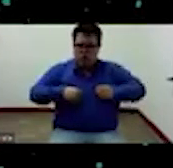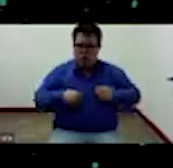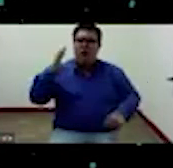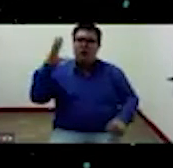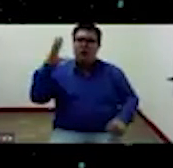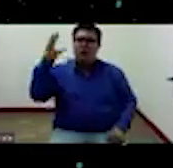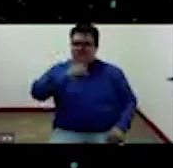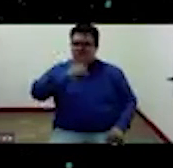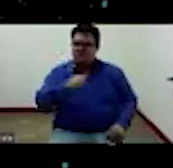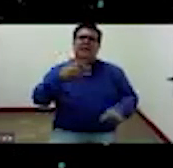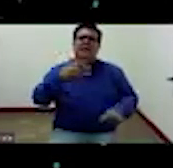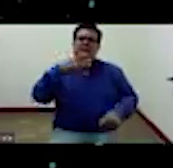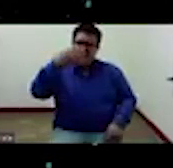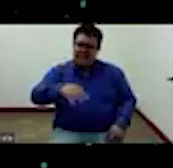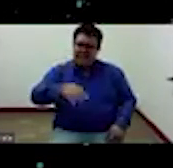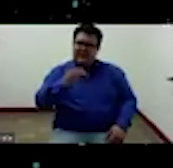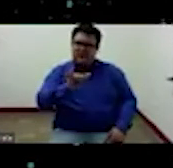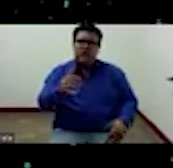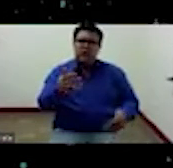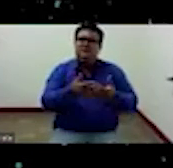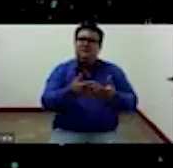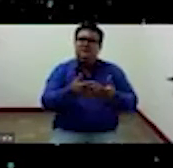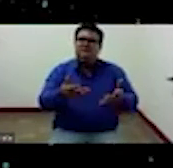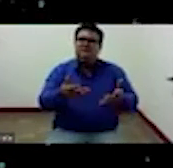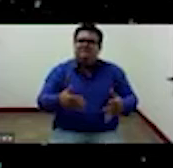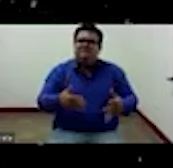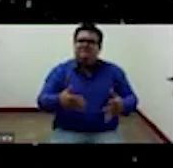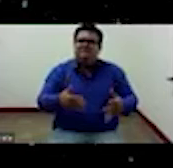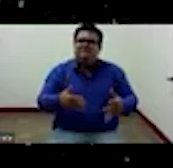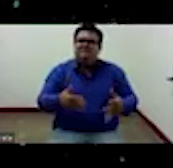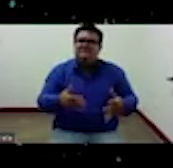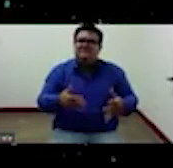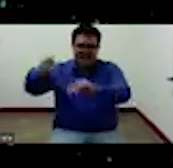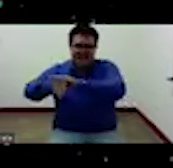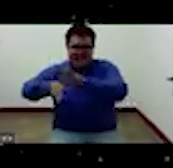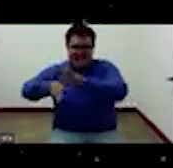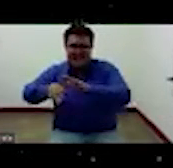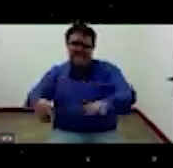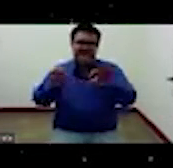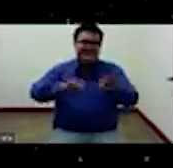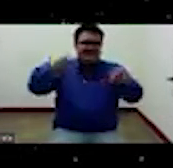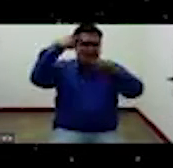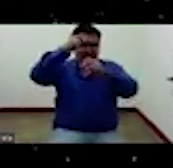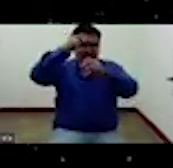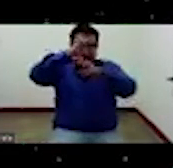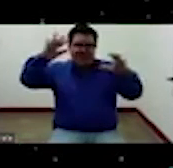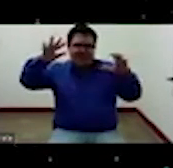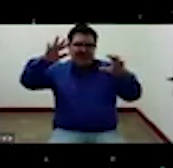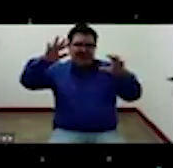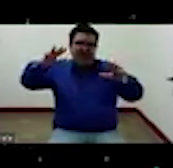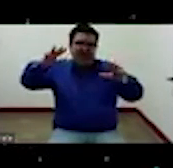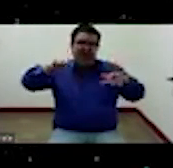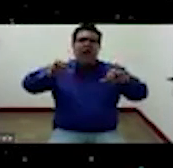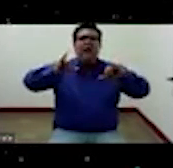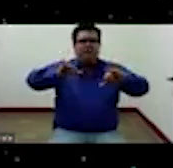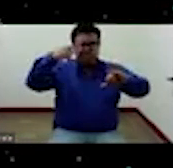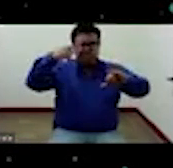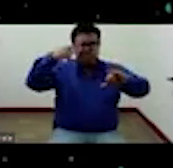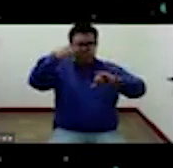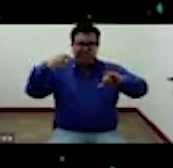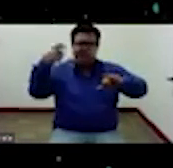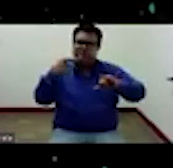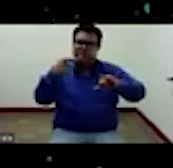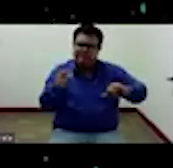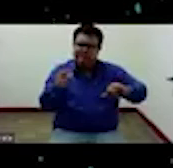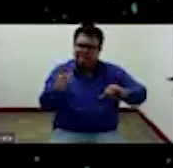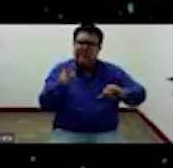piezas Ya me metí. en una arqueología sonora imaginaria. Estas las presenté en una exposición en algo que se llamaba